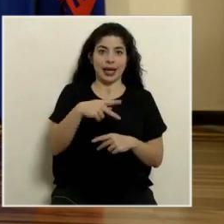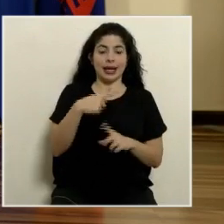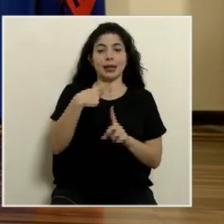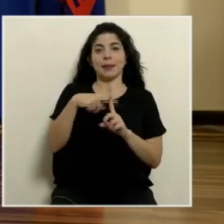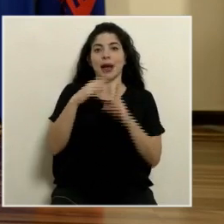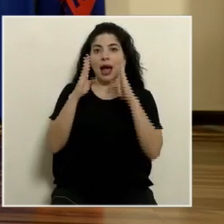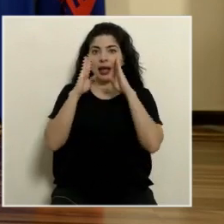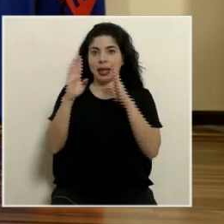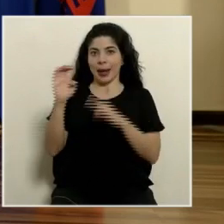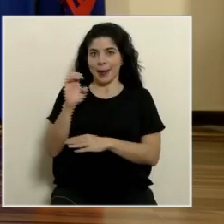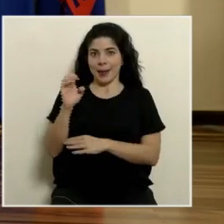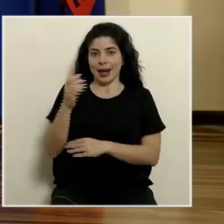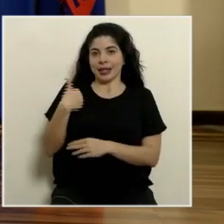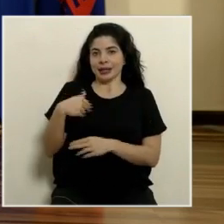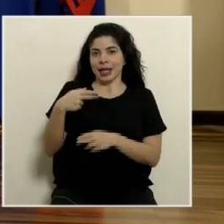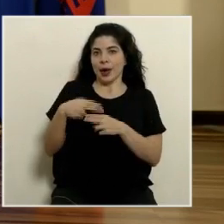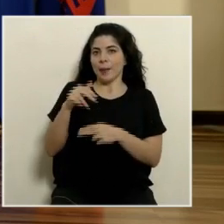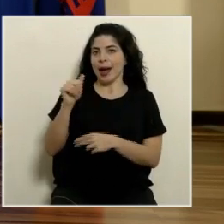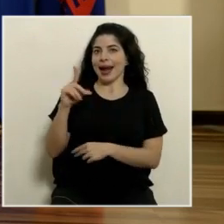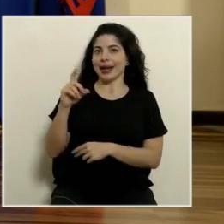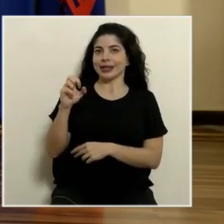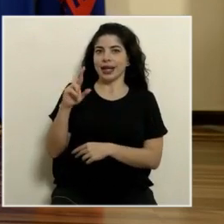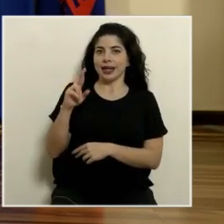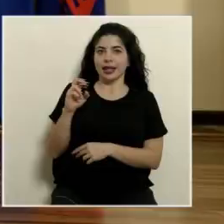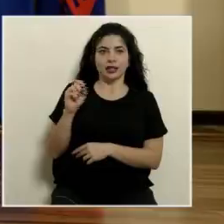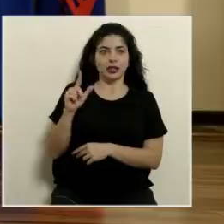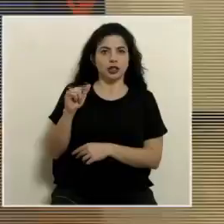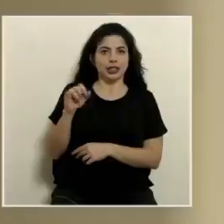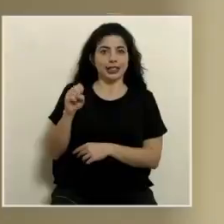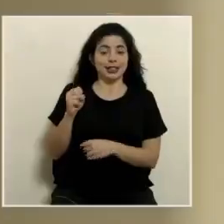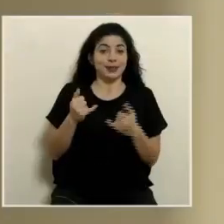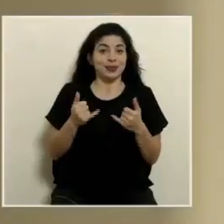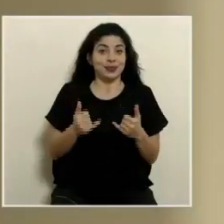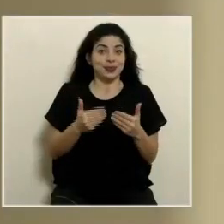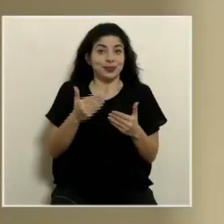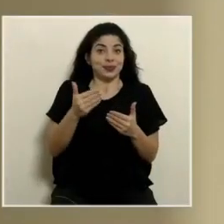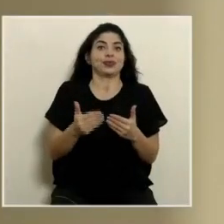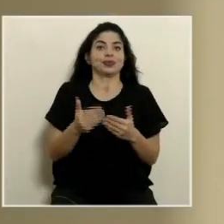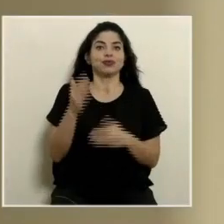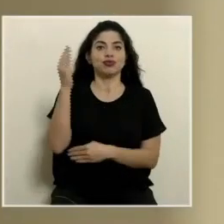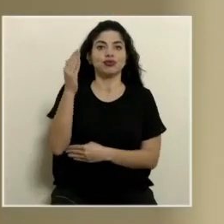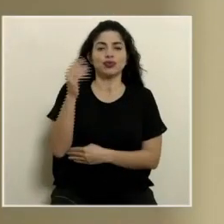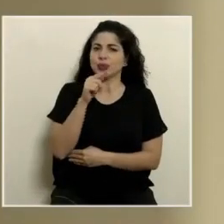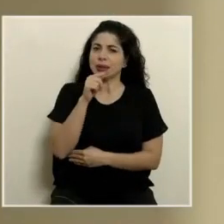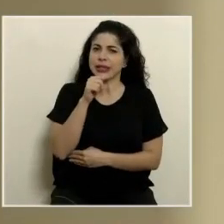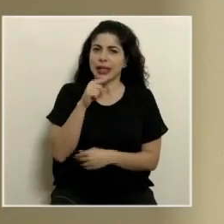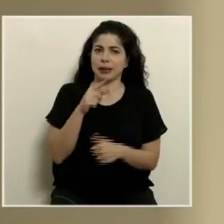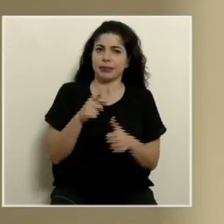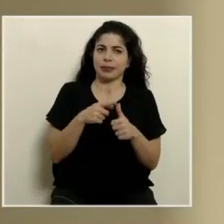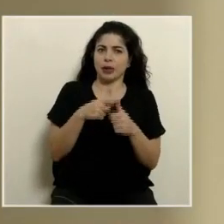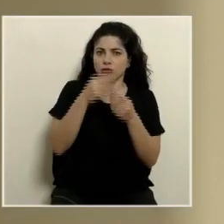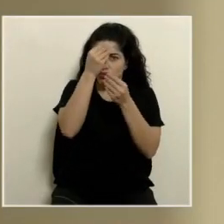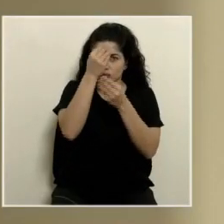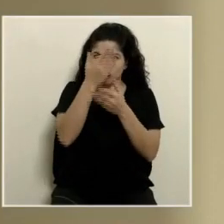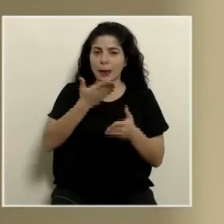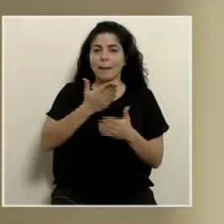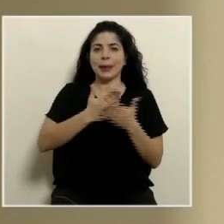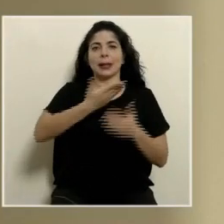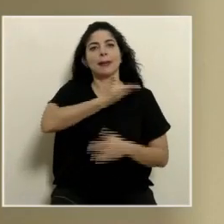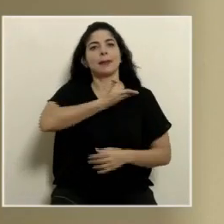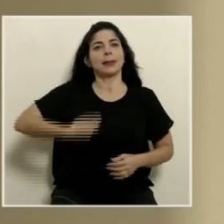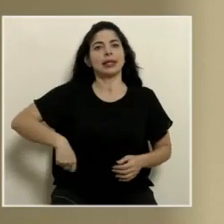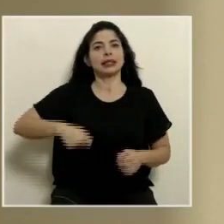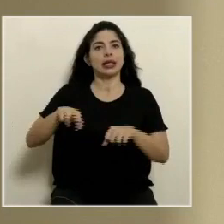y Atención de Emergencias, el señor Alexander Solís. A continuación, escuchamos el mensaje y el anuncio del presidente de